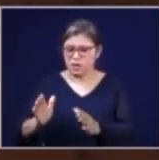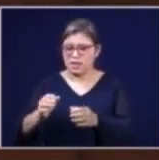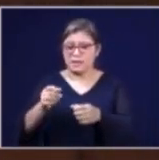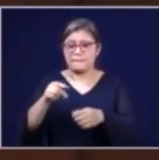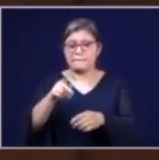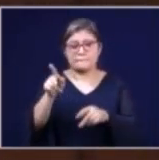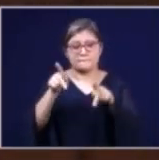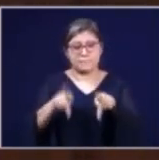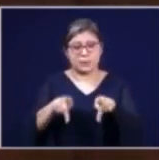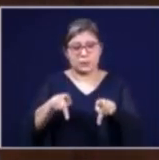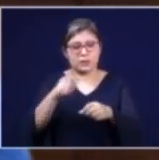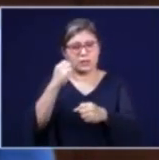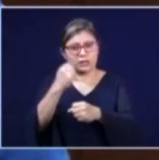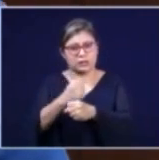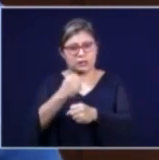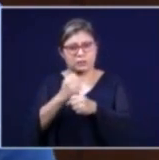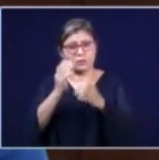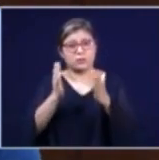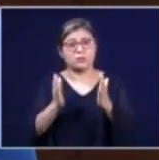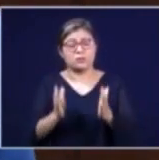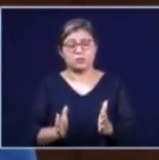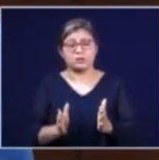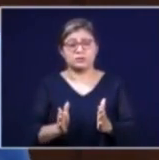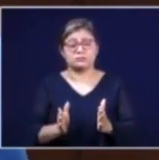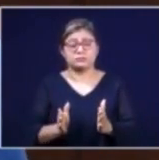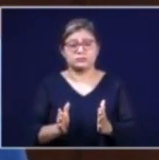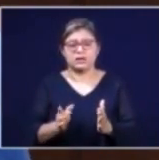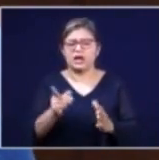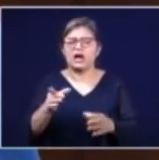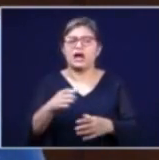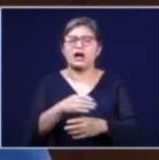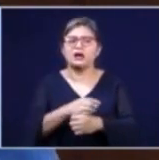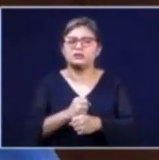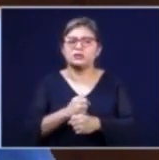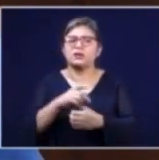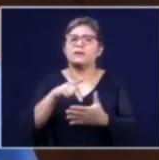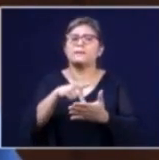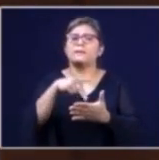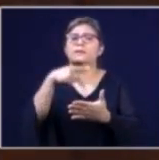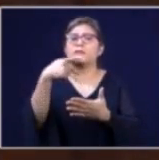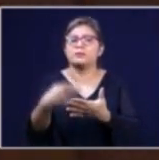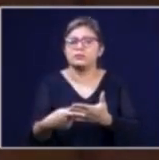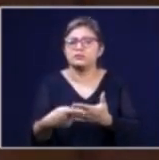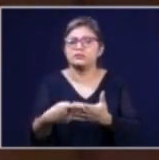Trabajo. Se hizo propuesta un subsidio del Estado